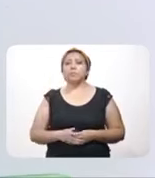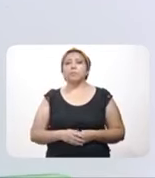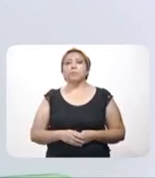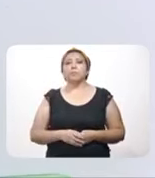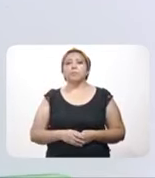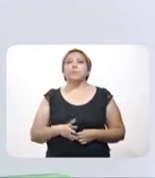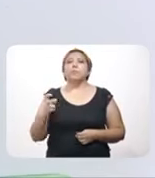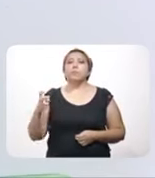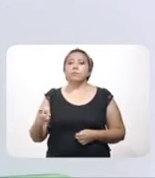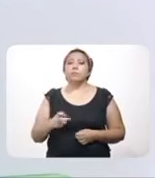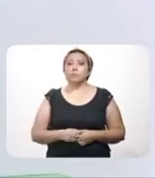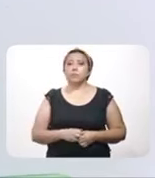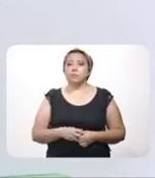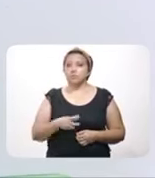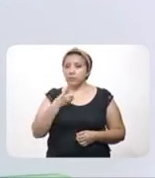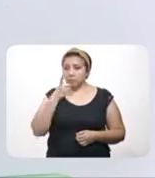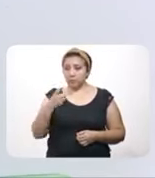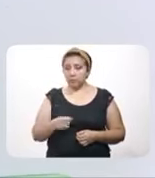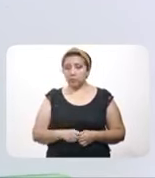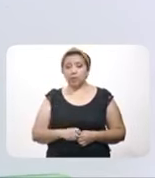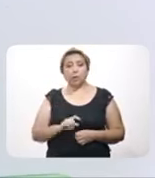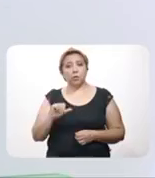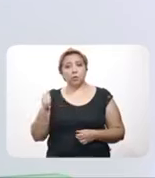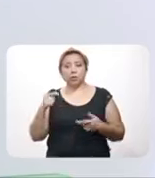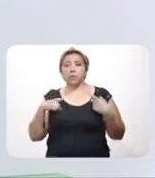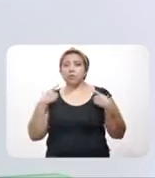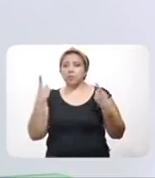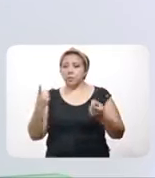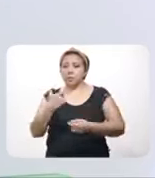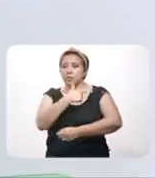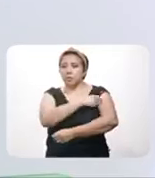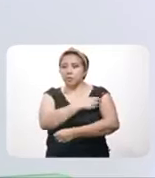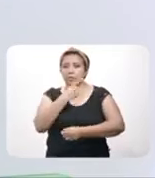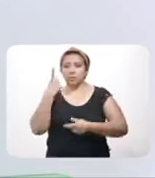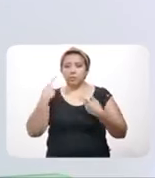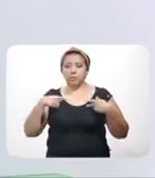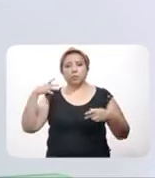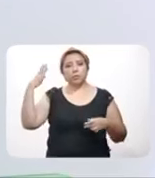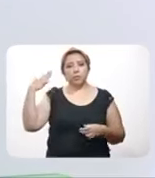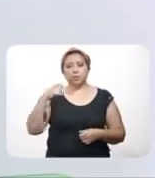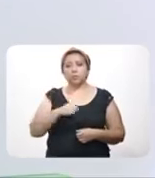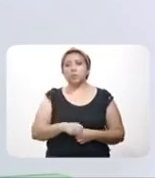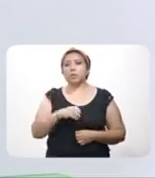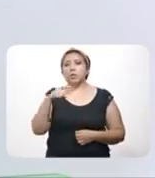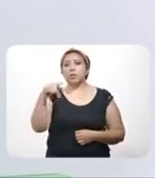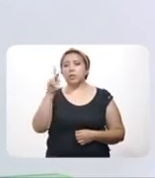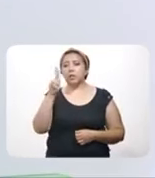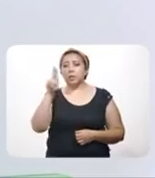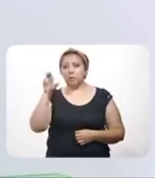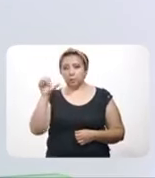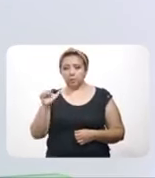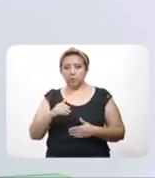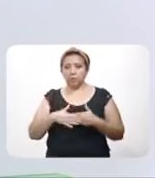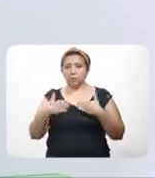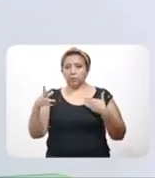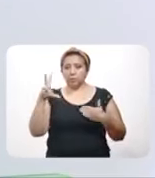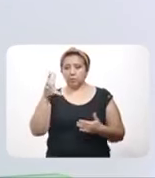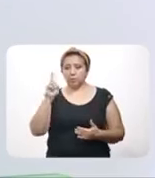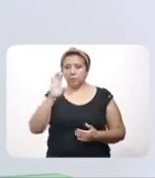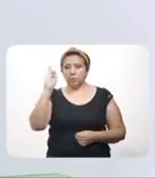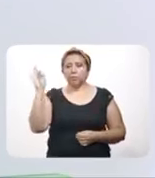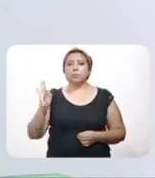99%. De este lote, las dosis restantes fueron destinadas a la población de adultos mayores de Cagua. Ahí el avance es